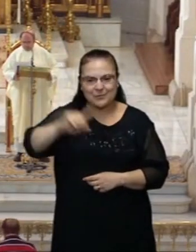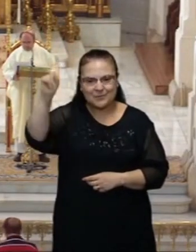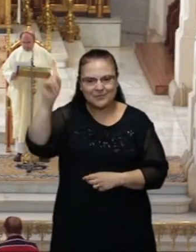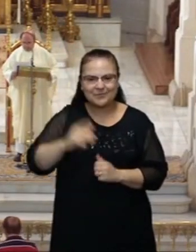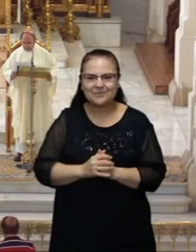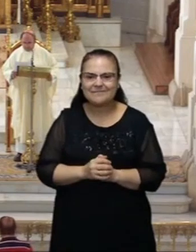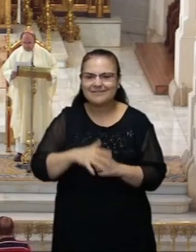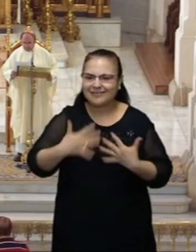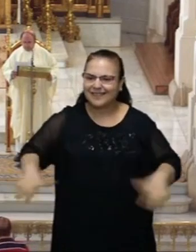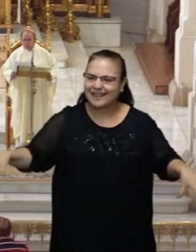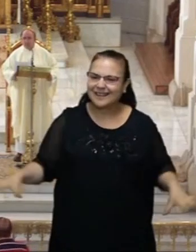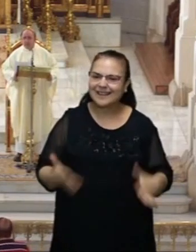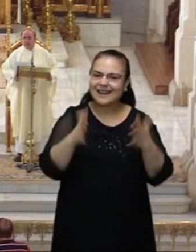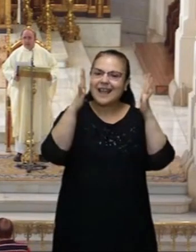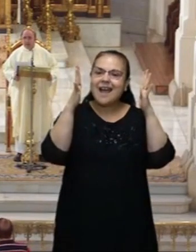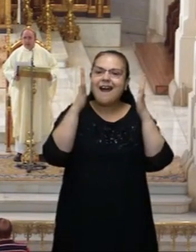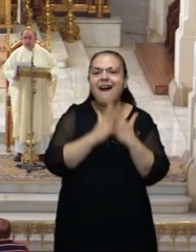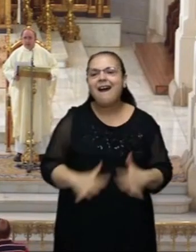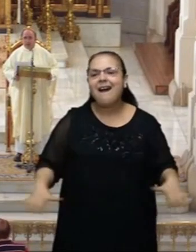Aleluya,